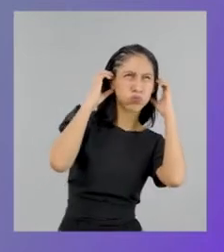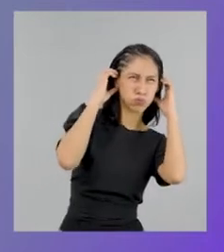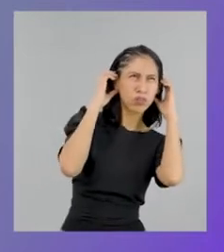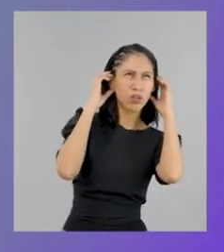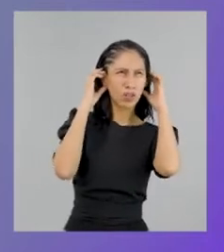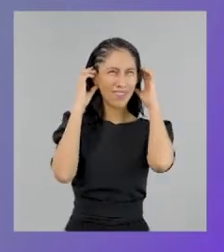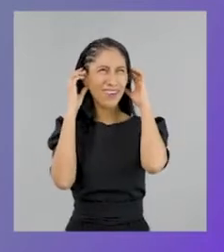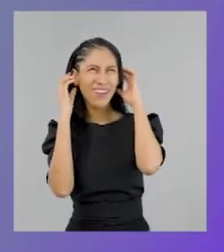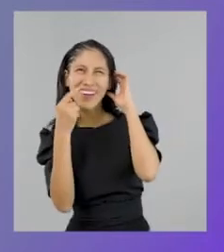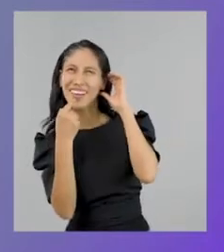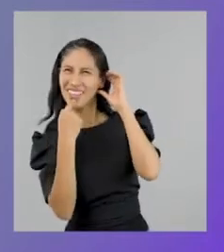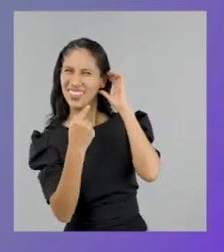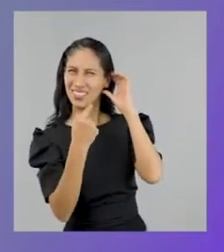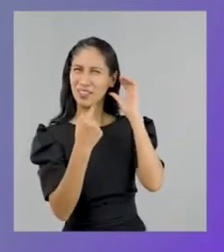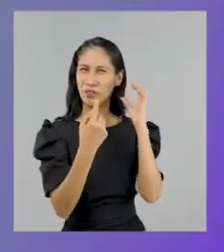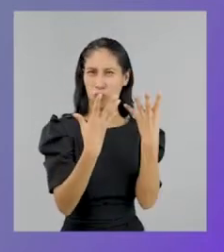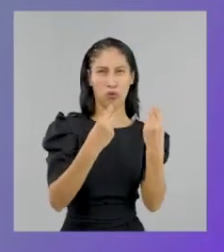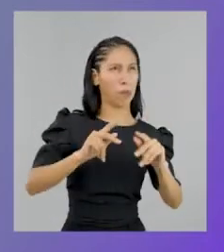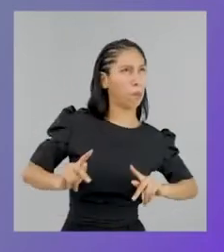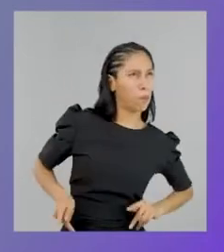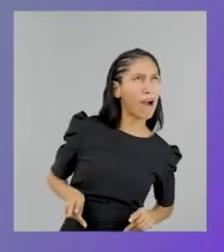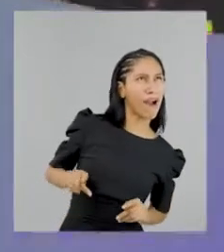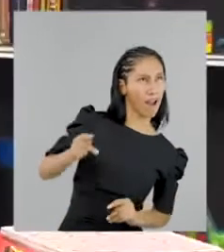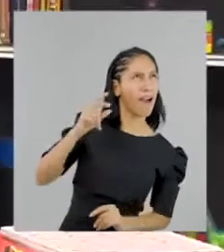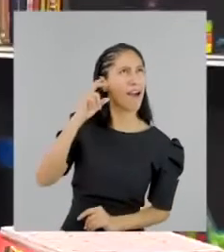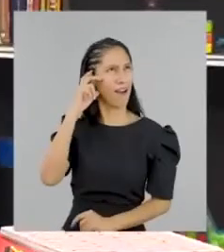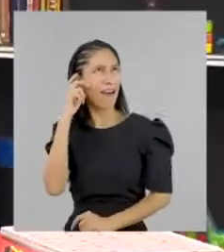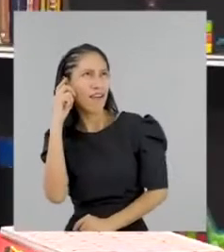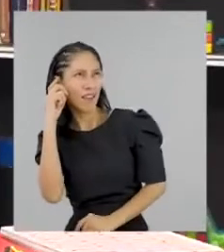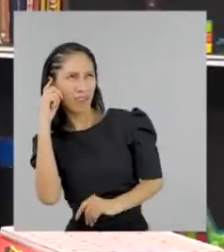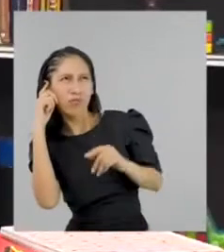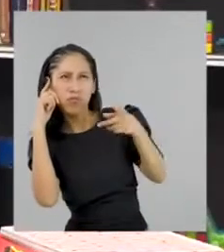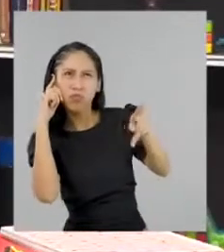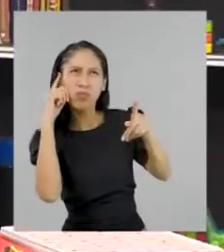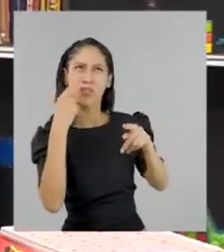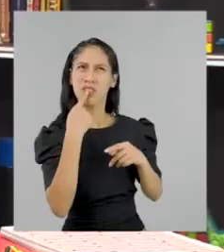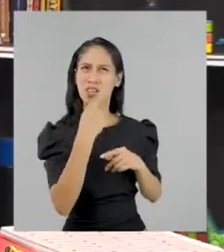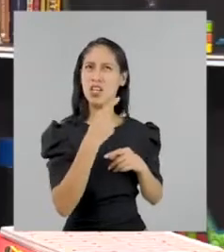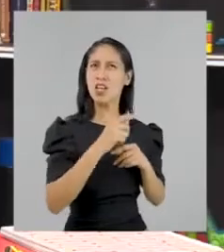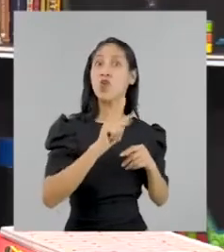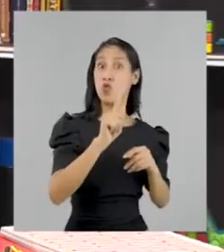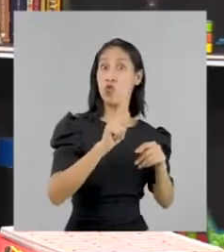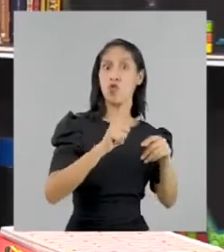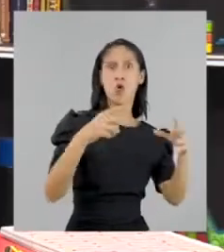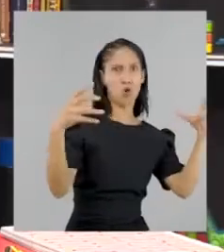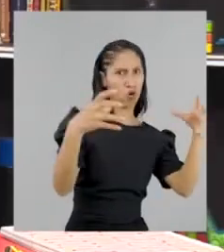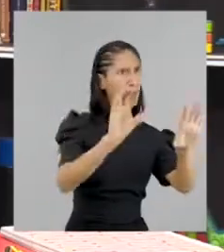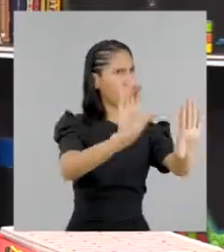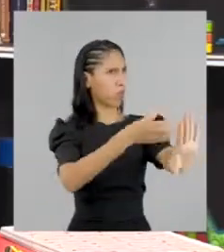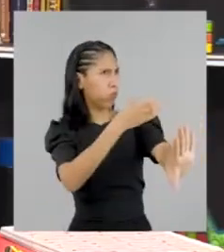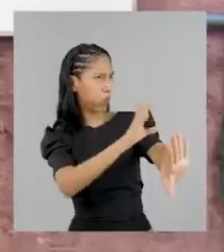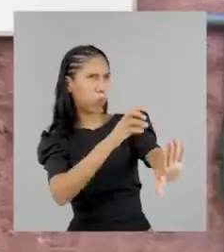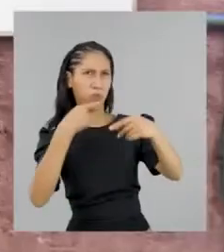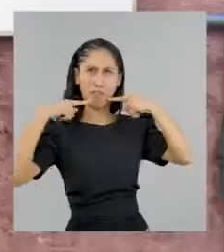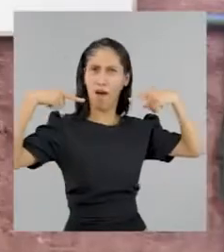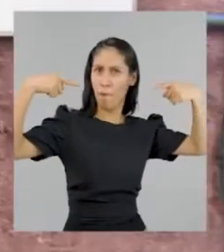emisora de radio en FM en donde pasan mucho rock. Estaban promocionando el último disco de una banda muy